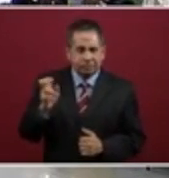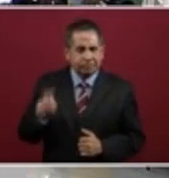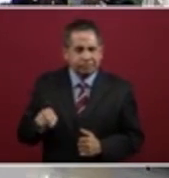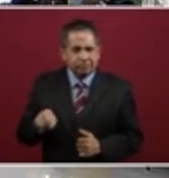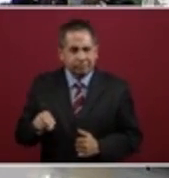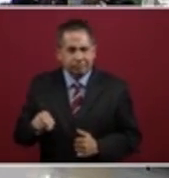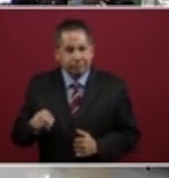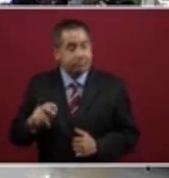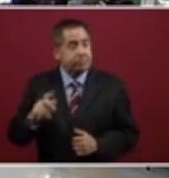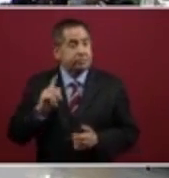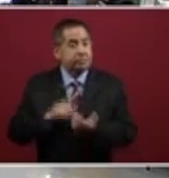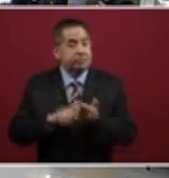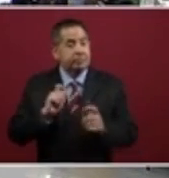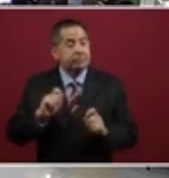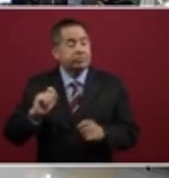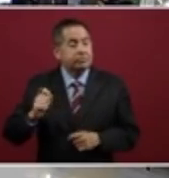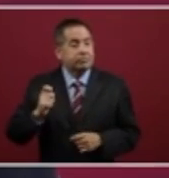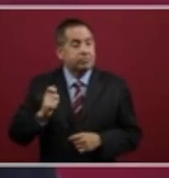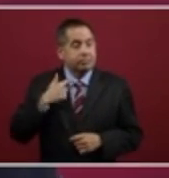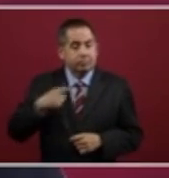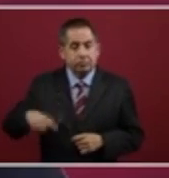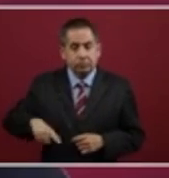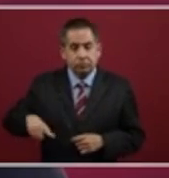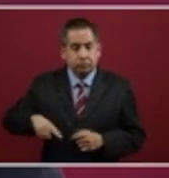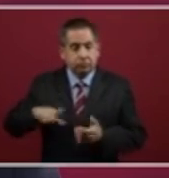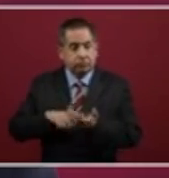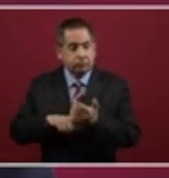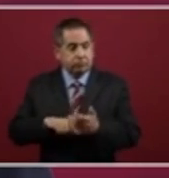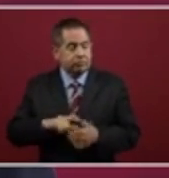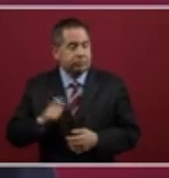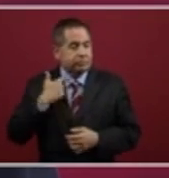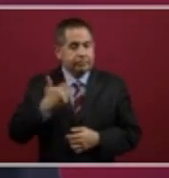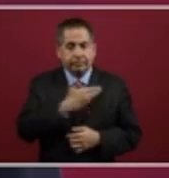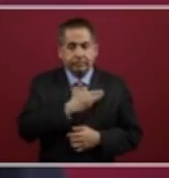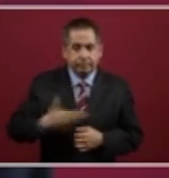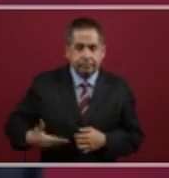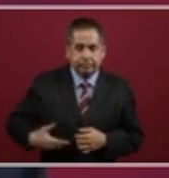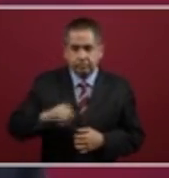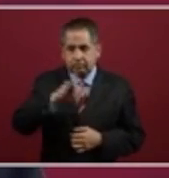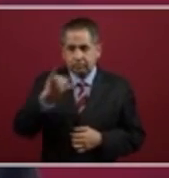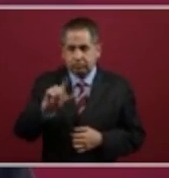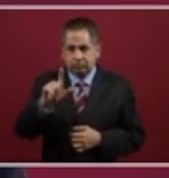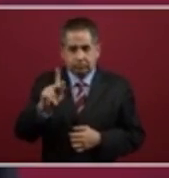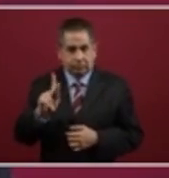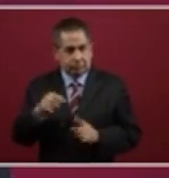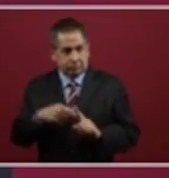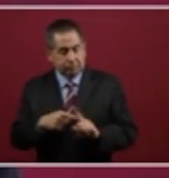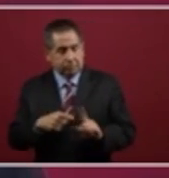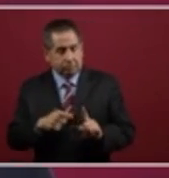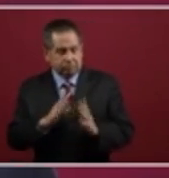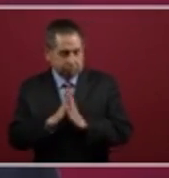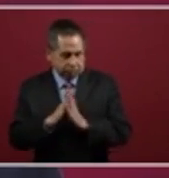en el gobierno del finado López Portillo. Ya.